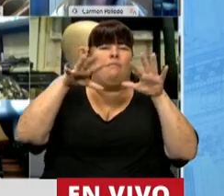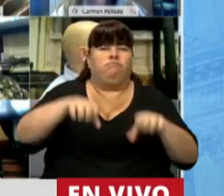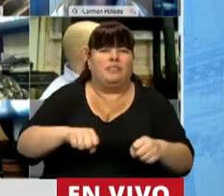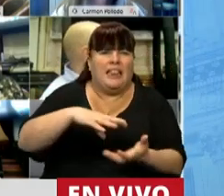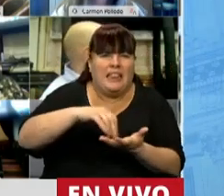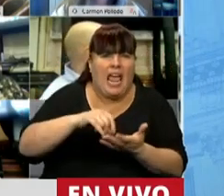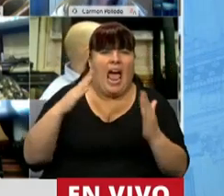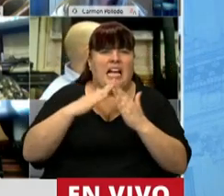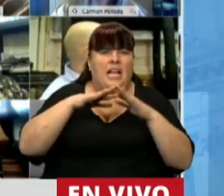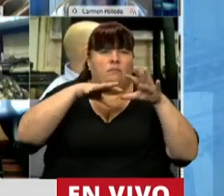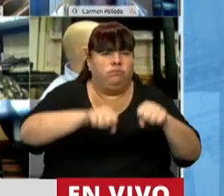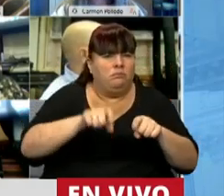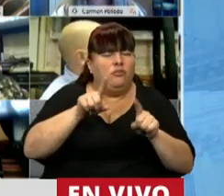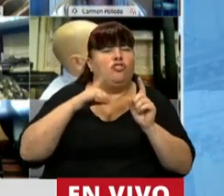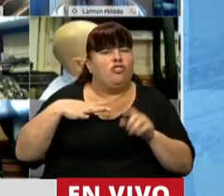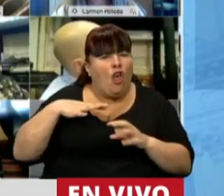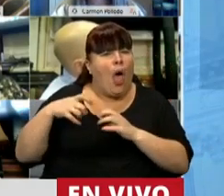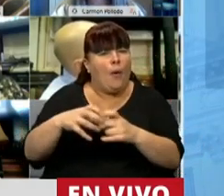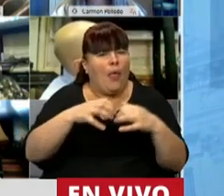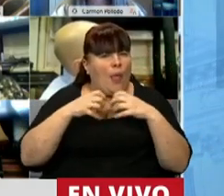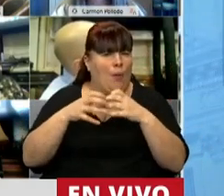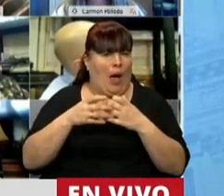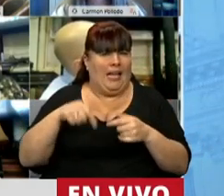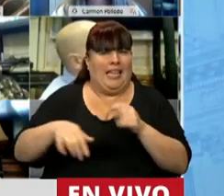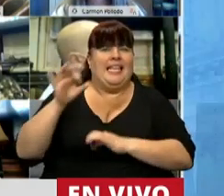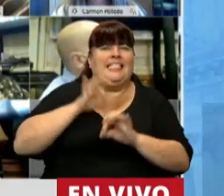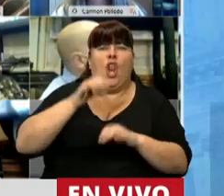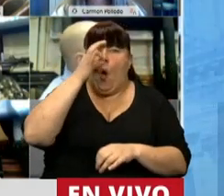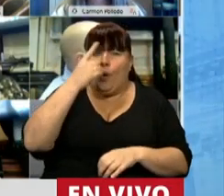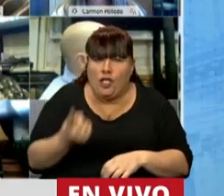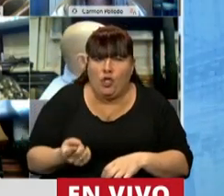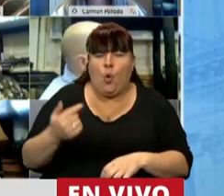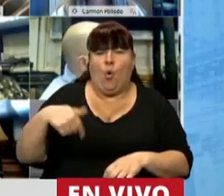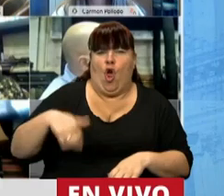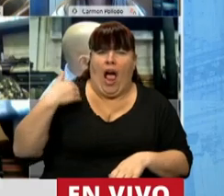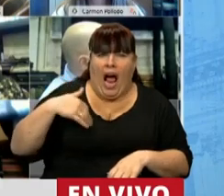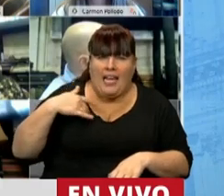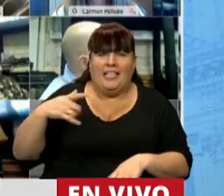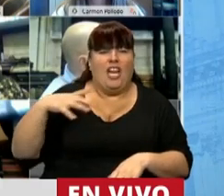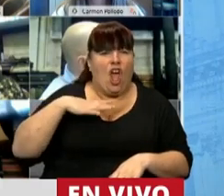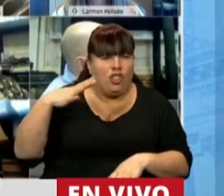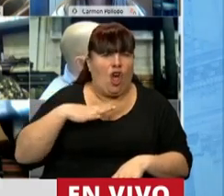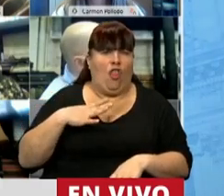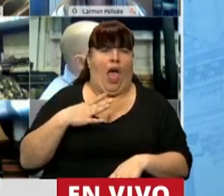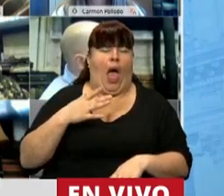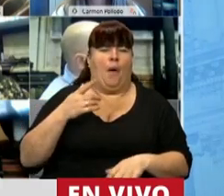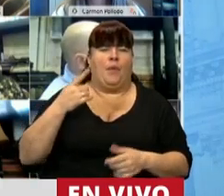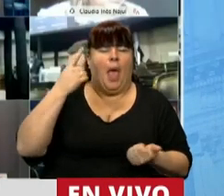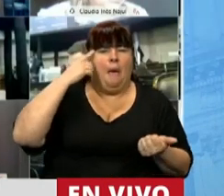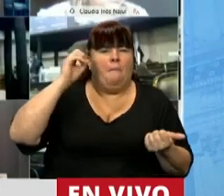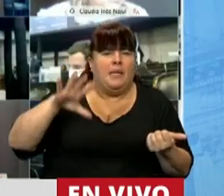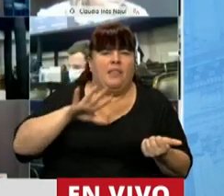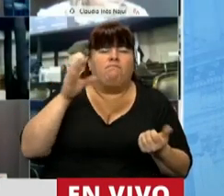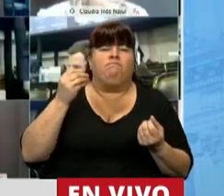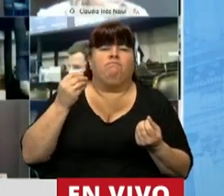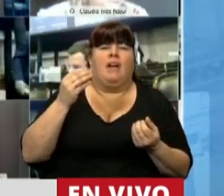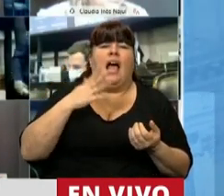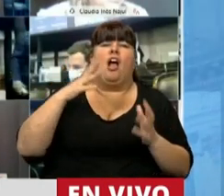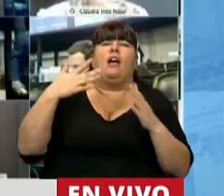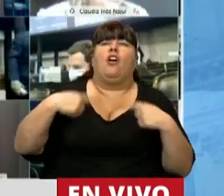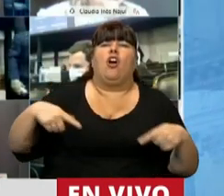de viviendas siga siendo un tema de debate, y que en pleno siglo XXI nuestro país se siga poniendo en tela de juicio la